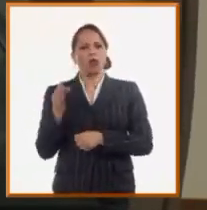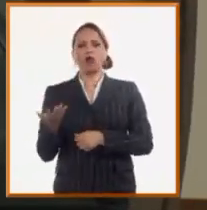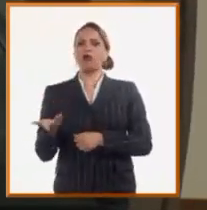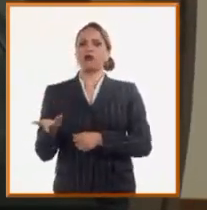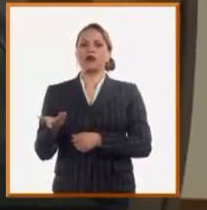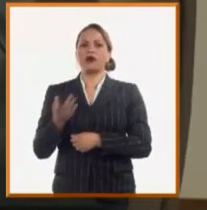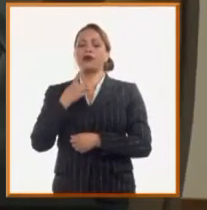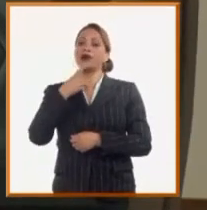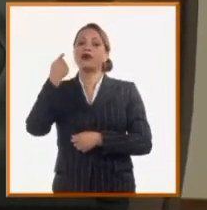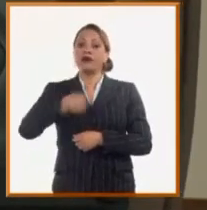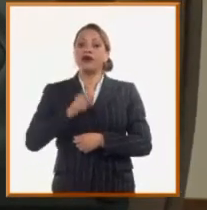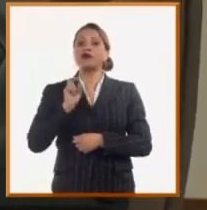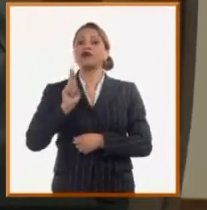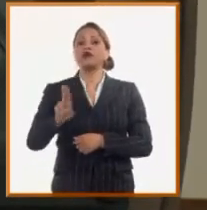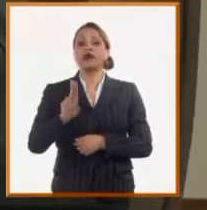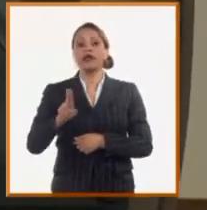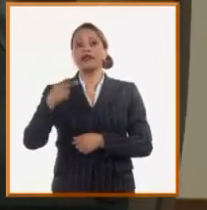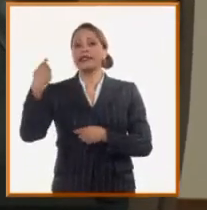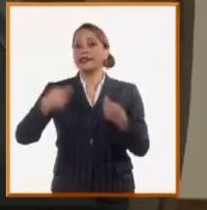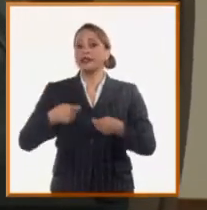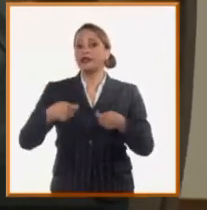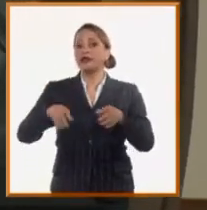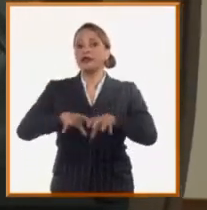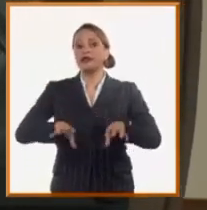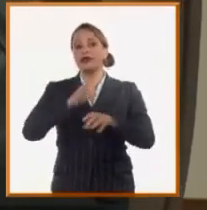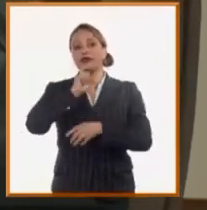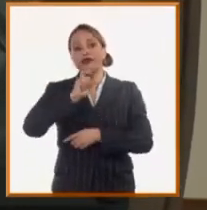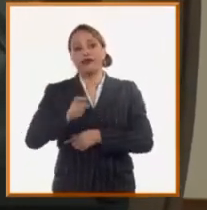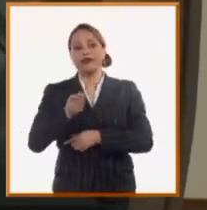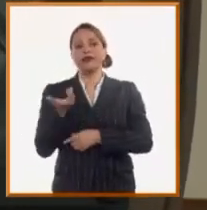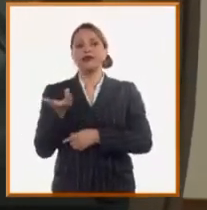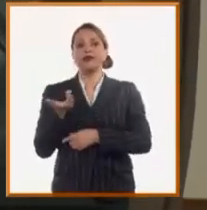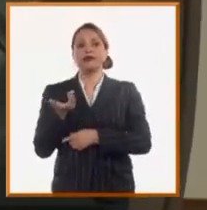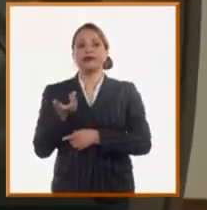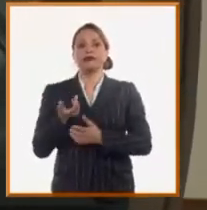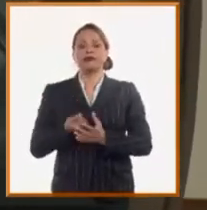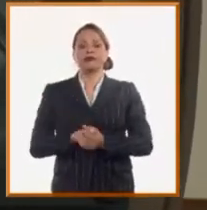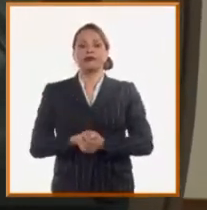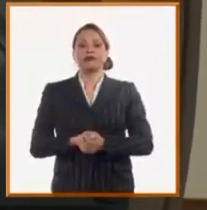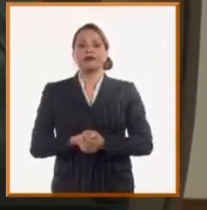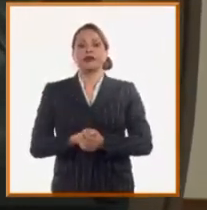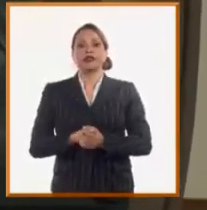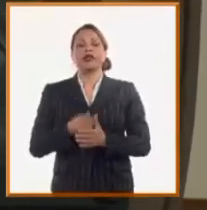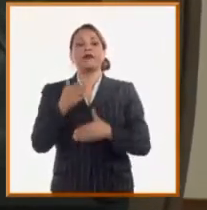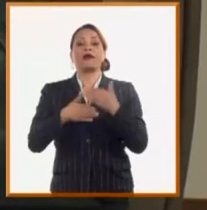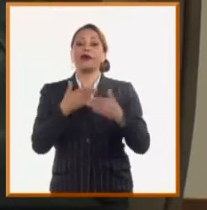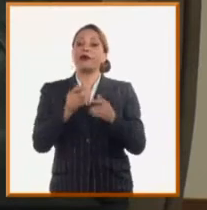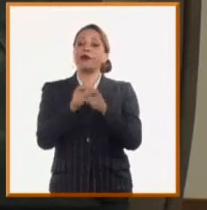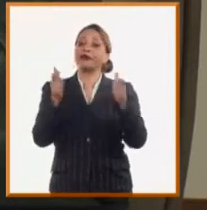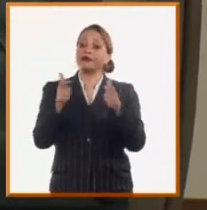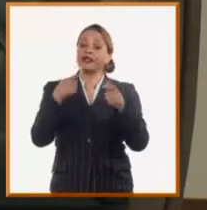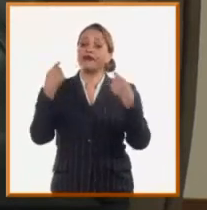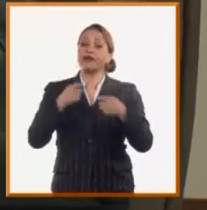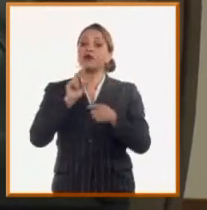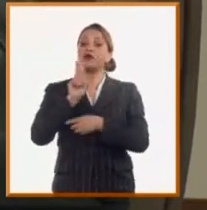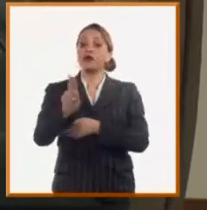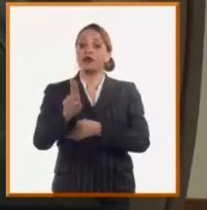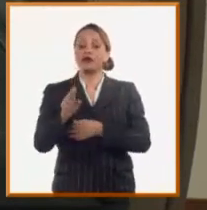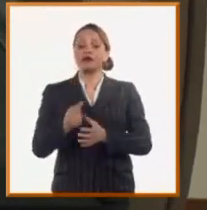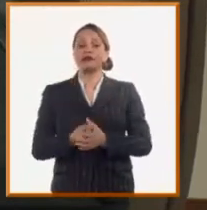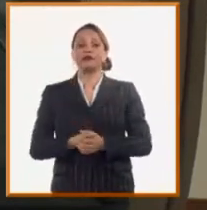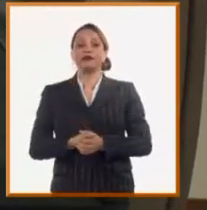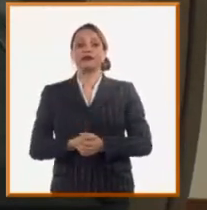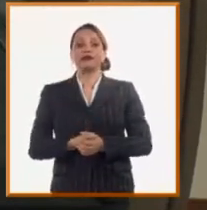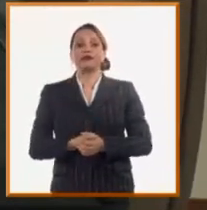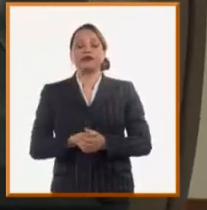tuvieron que tomar las decisiones también en situaciones donde sopesar era muy, muy difícil. Y lo tercero es que en